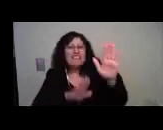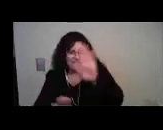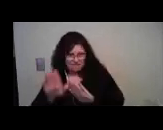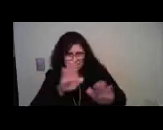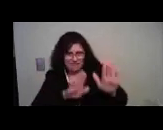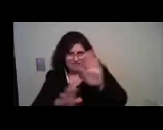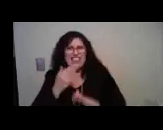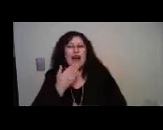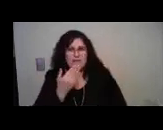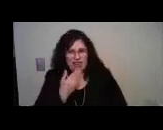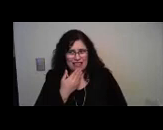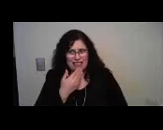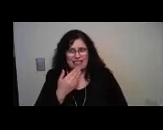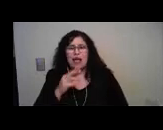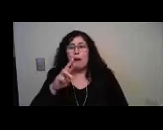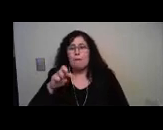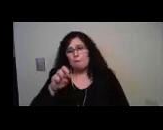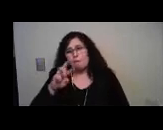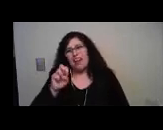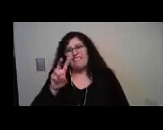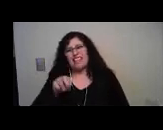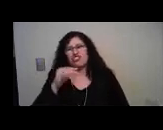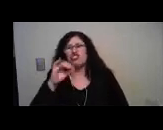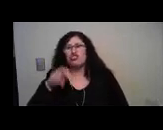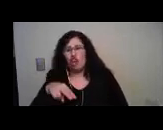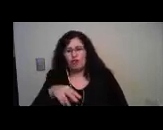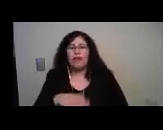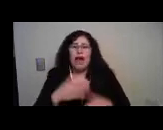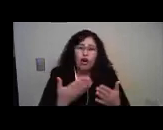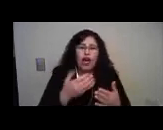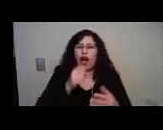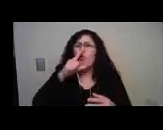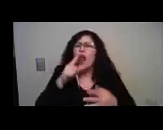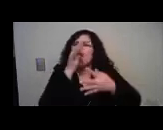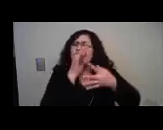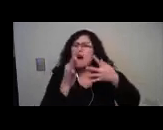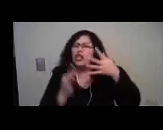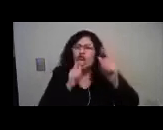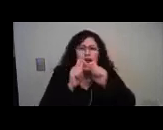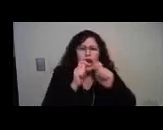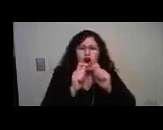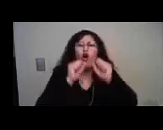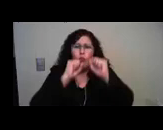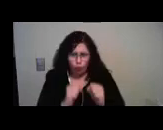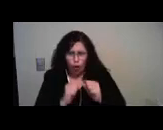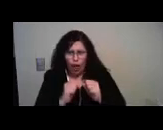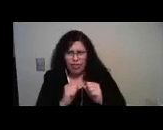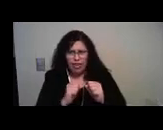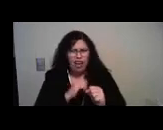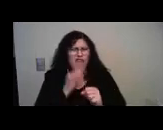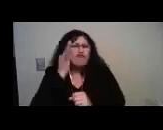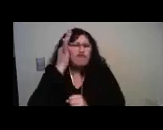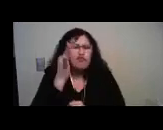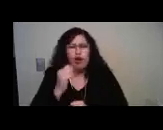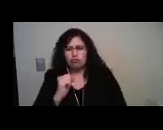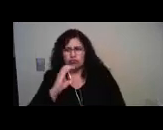Y eso significa, por supuesto, conocer bien los factores de riesgo que pueden desencadenar un accidente vascular encefálico, que es